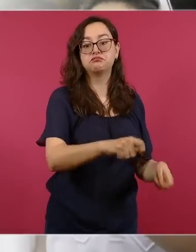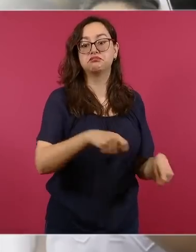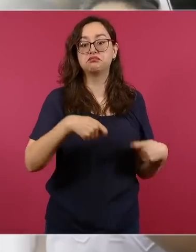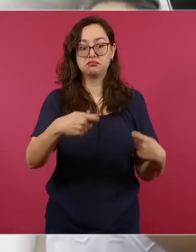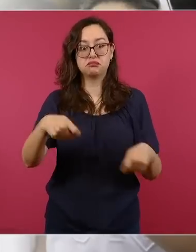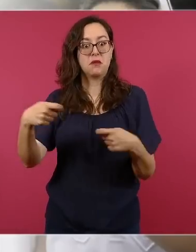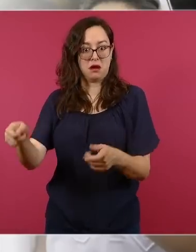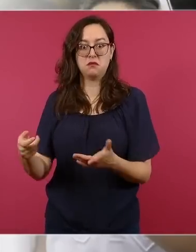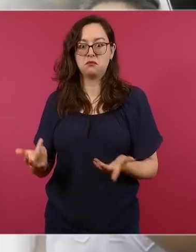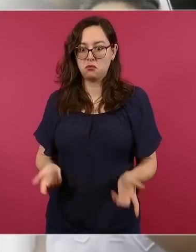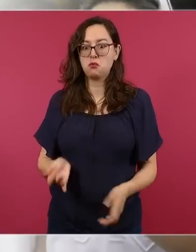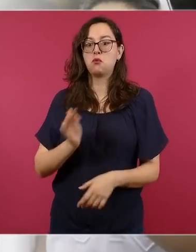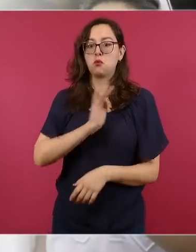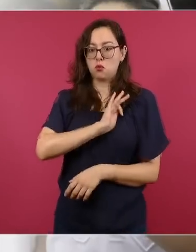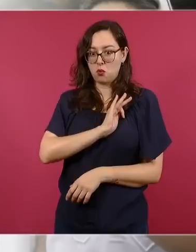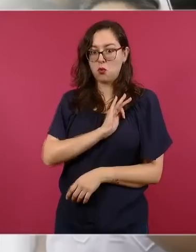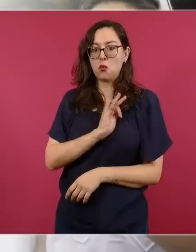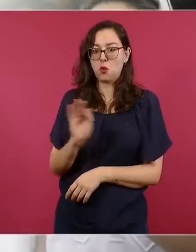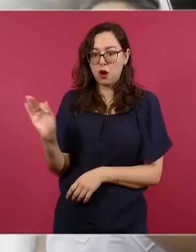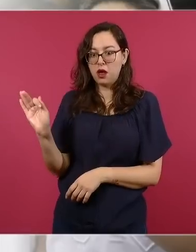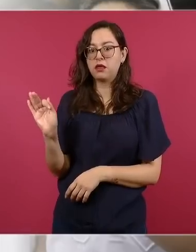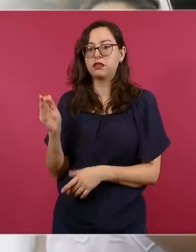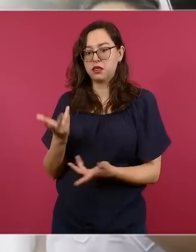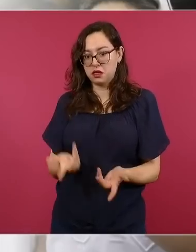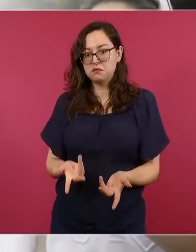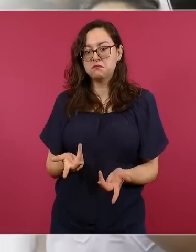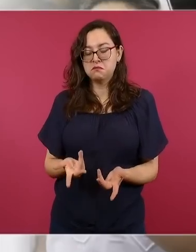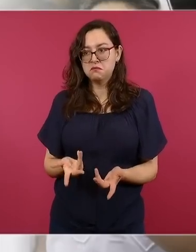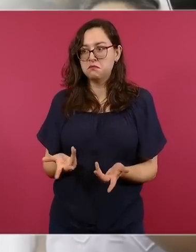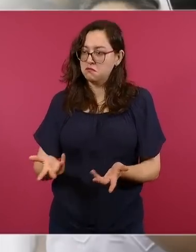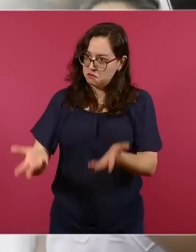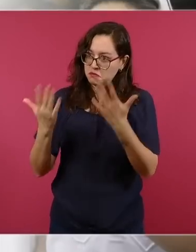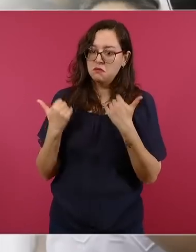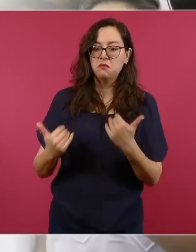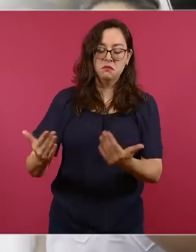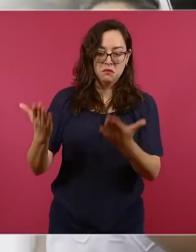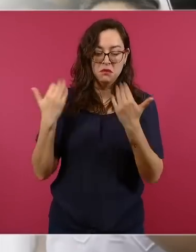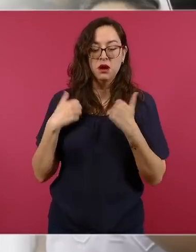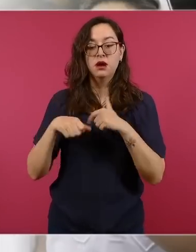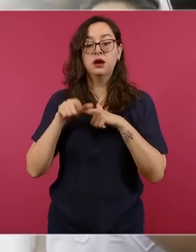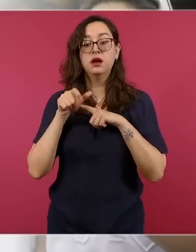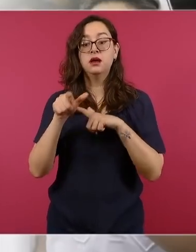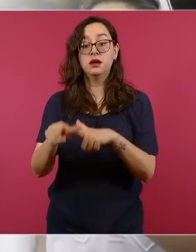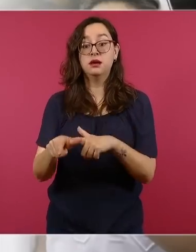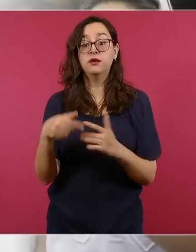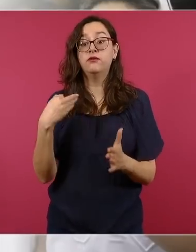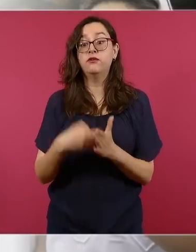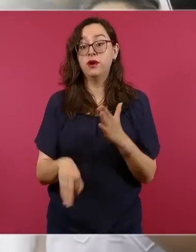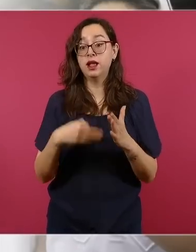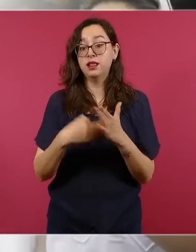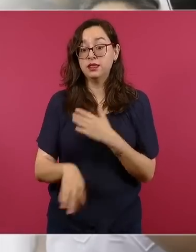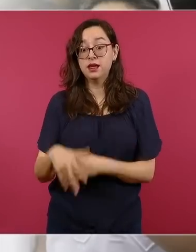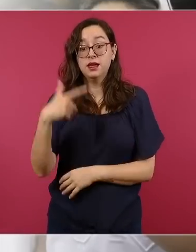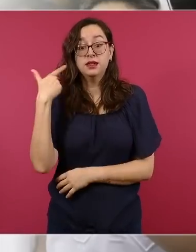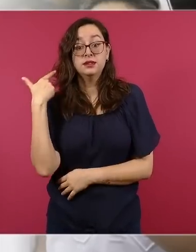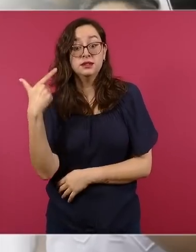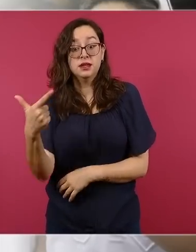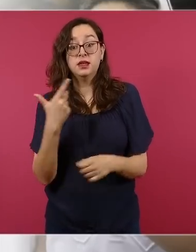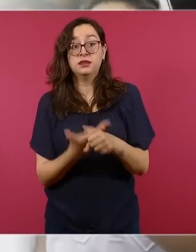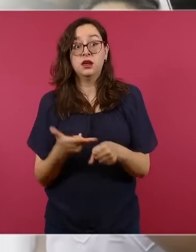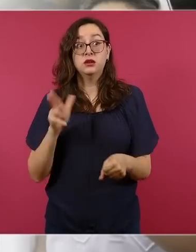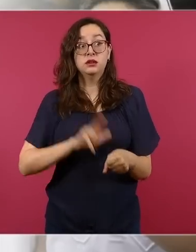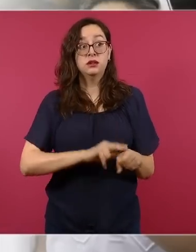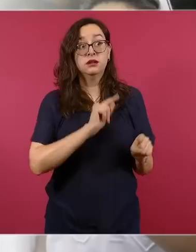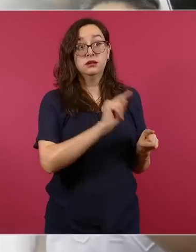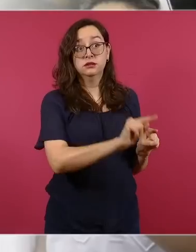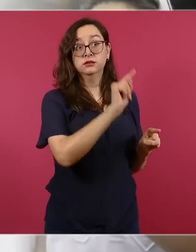la convocatoria. Tenemos todavía varias vacantes y en particular hay 7 hospitales en donde estamos poniendo énfasis